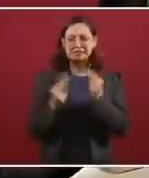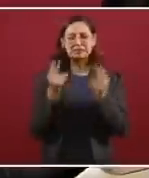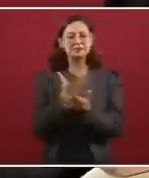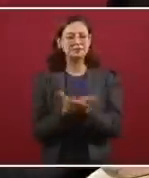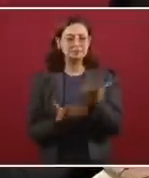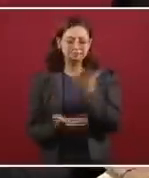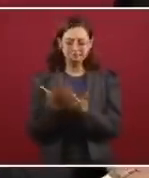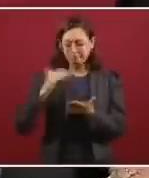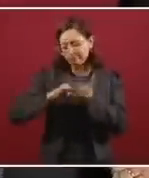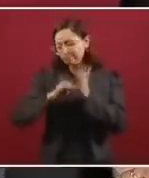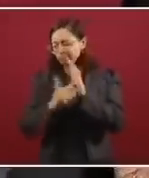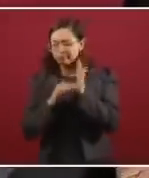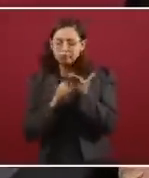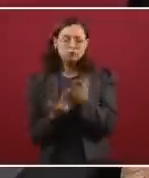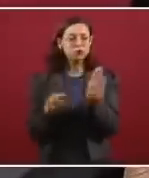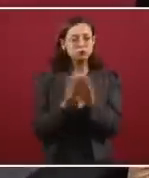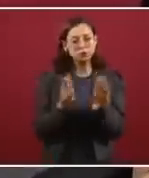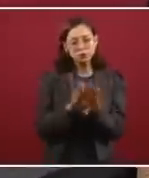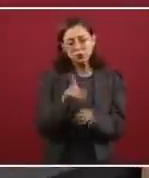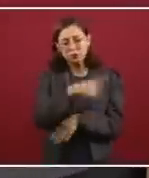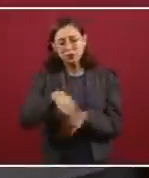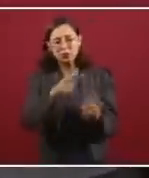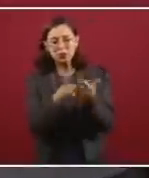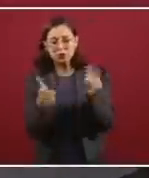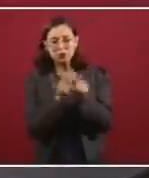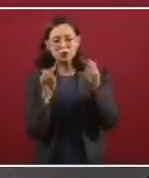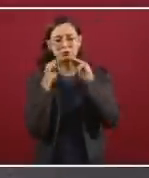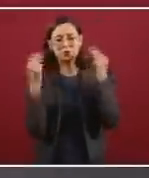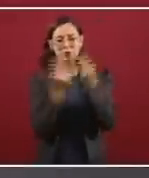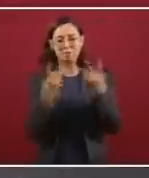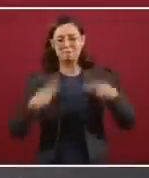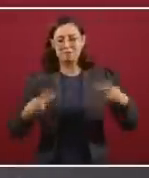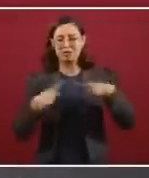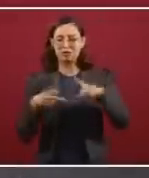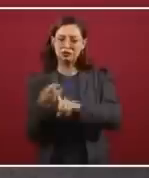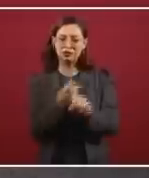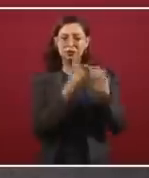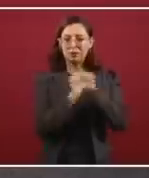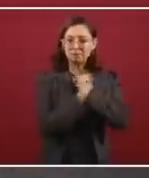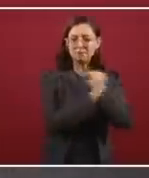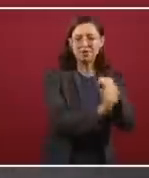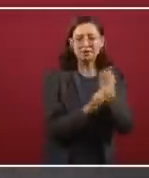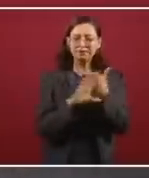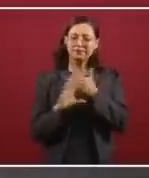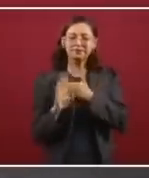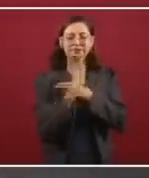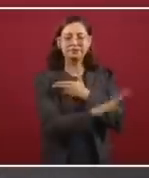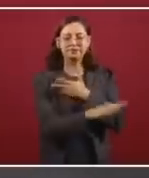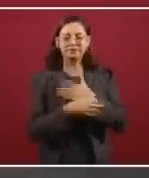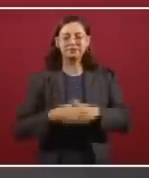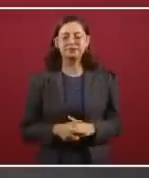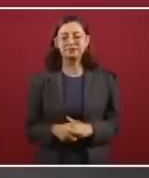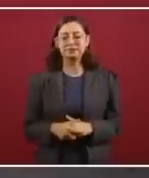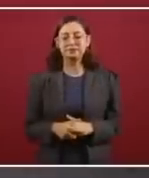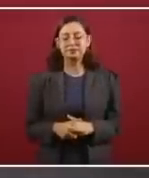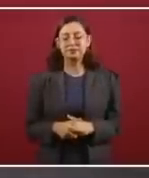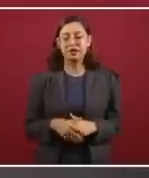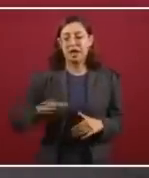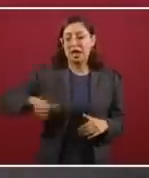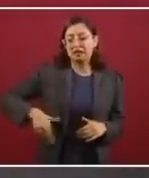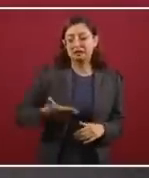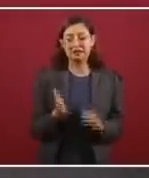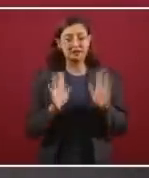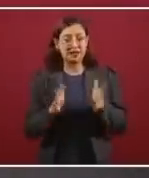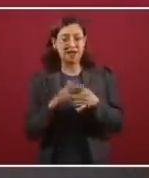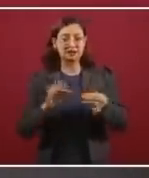actuar en contra de los traficantes de personas. Eso que planteó